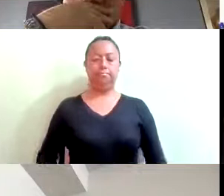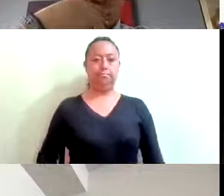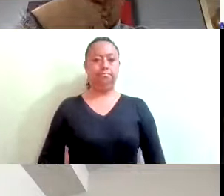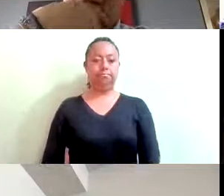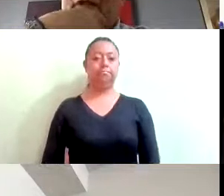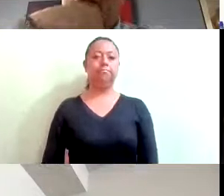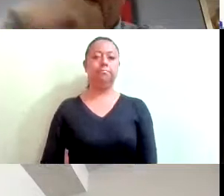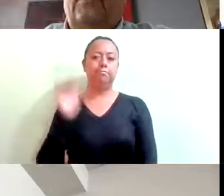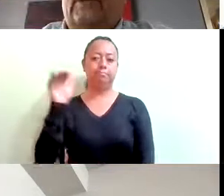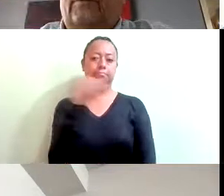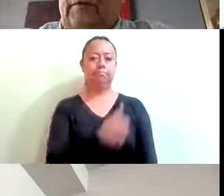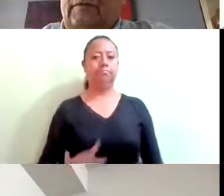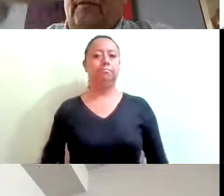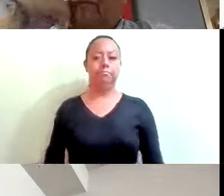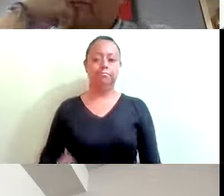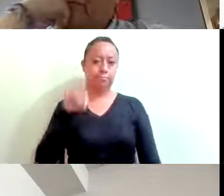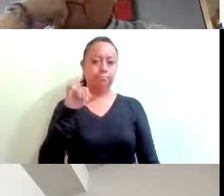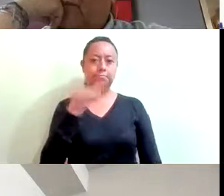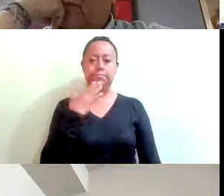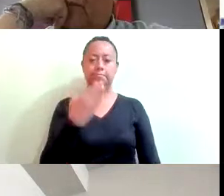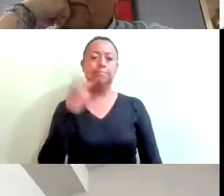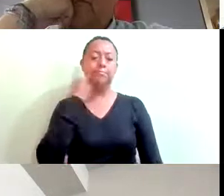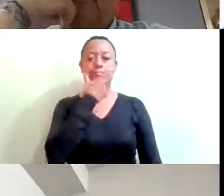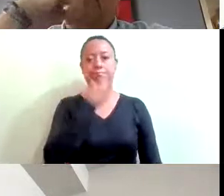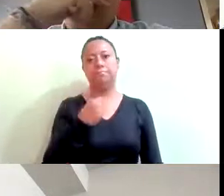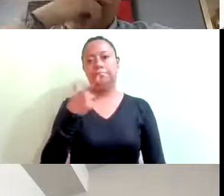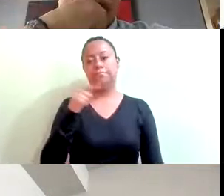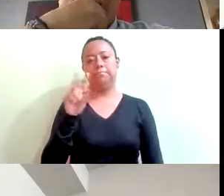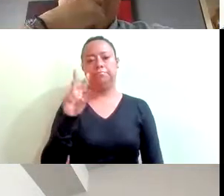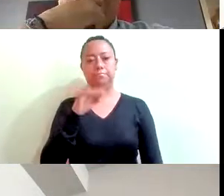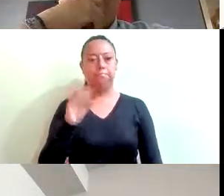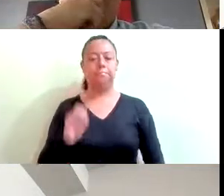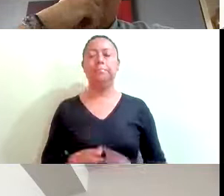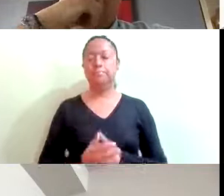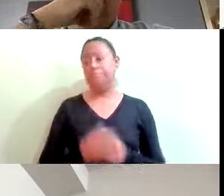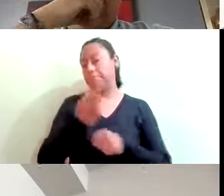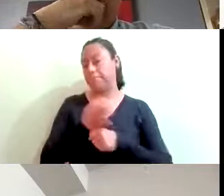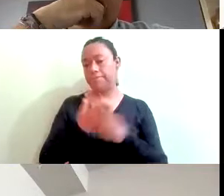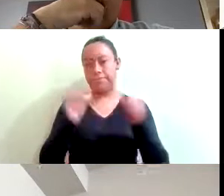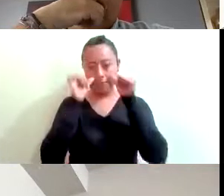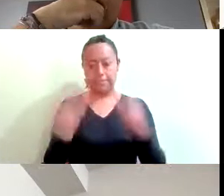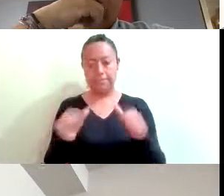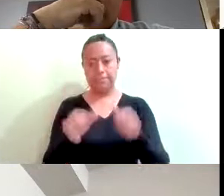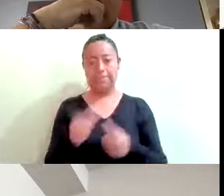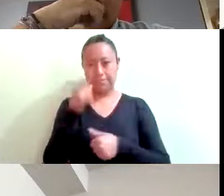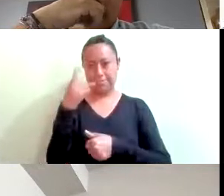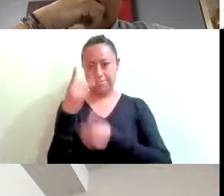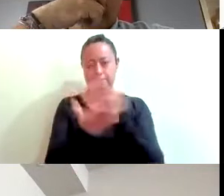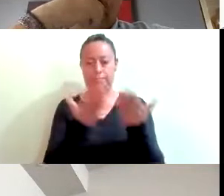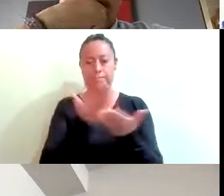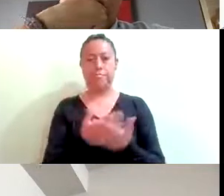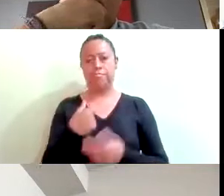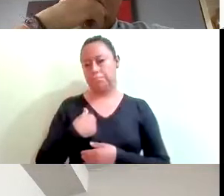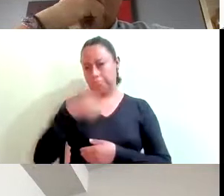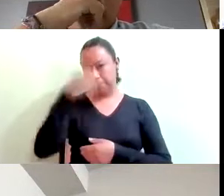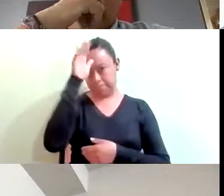Presidente. Sí, diputado Gaviño. Sí, bueno, desde luego, atendiendo a la propuesta que usted hace, yo estaría desde luego de